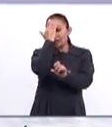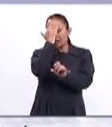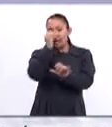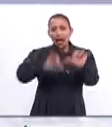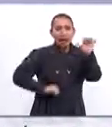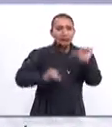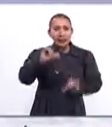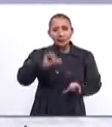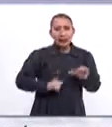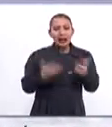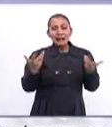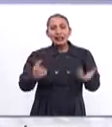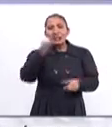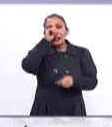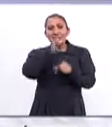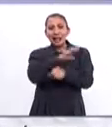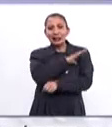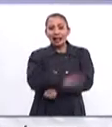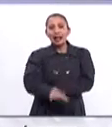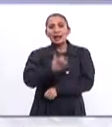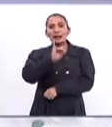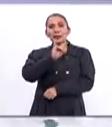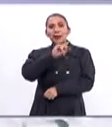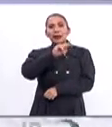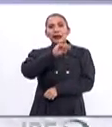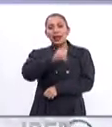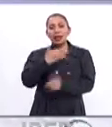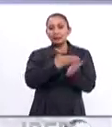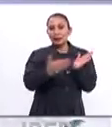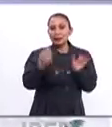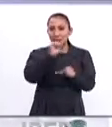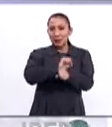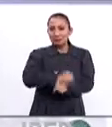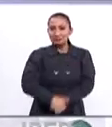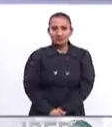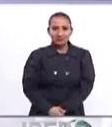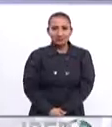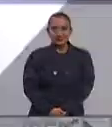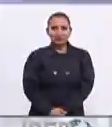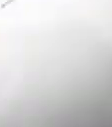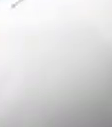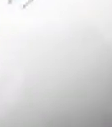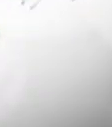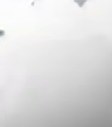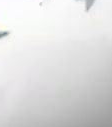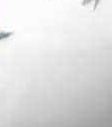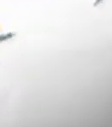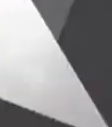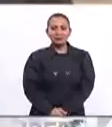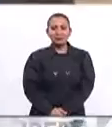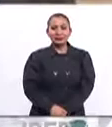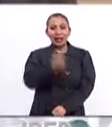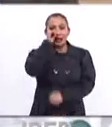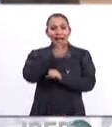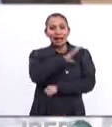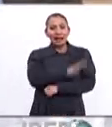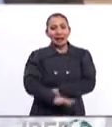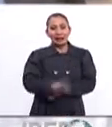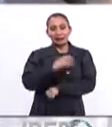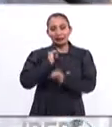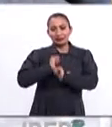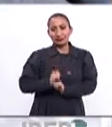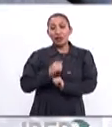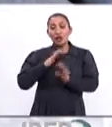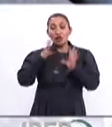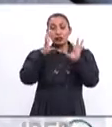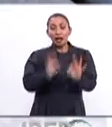las actividades que realizó la Secretaría General Iberoamericana a lo largo de esta semana. La Secretaría General Iberoamericana